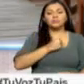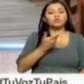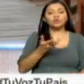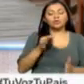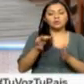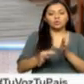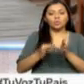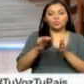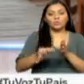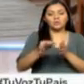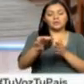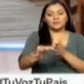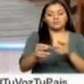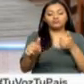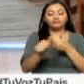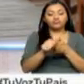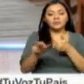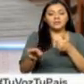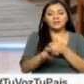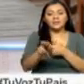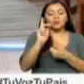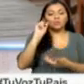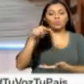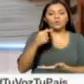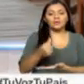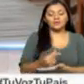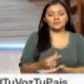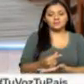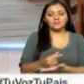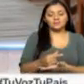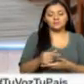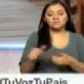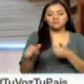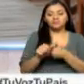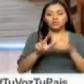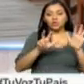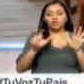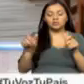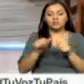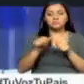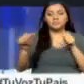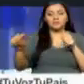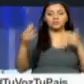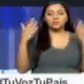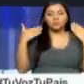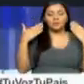Está ubicada en el río Guayas a 800 metros de Guayaquil.